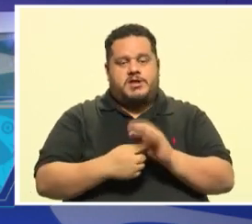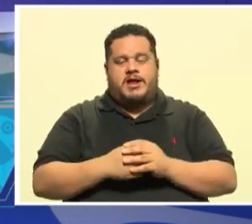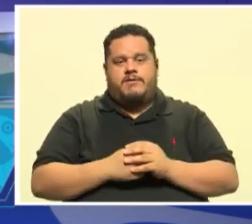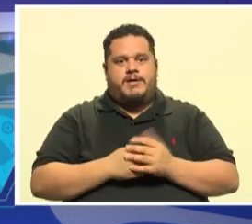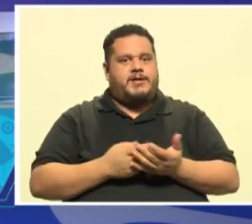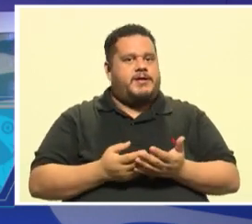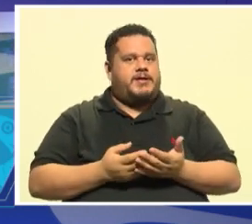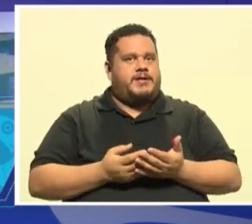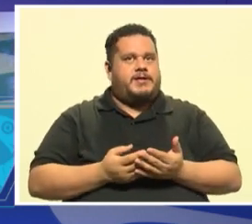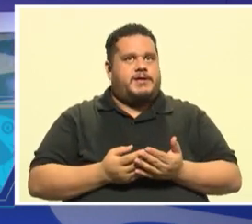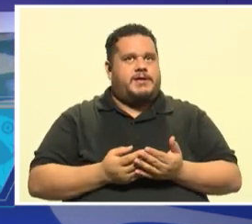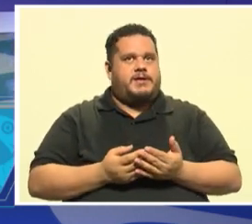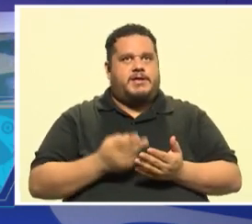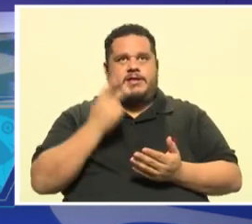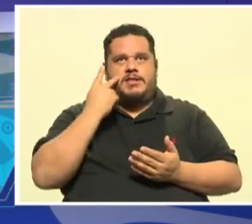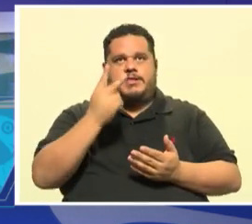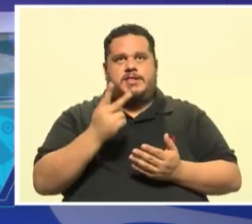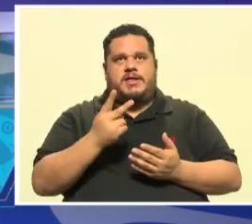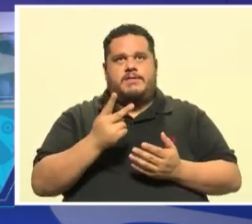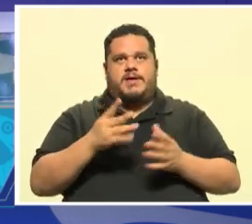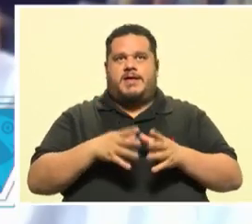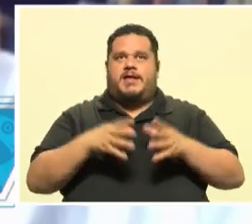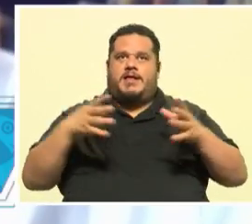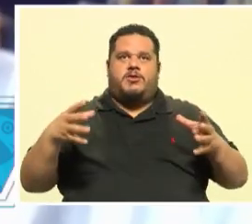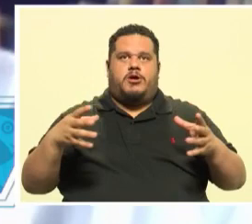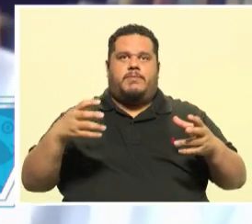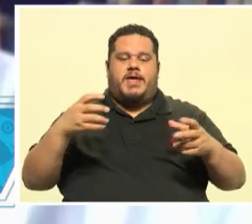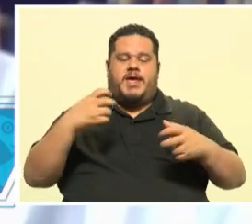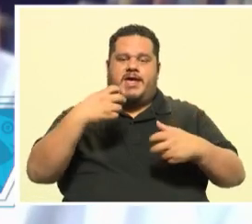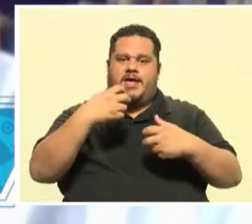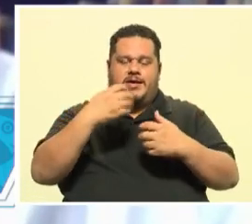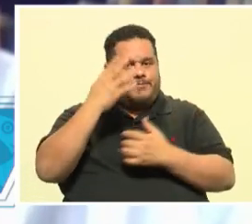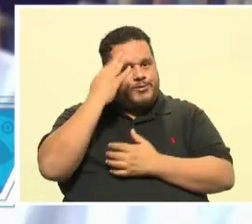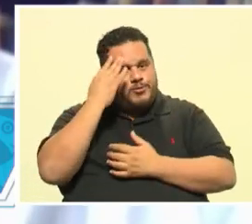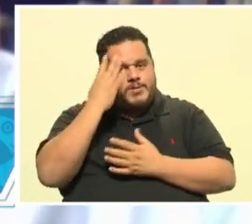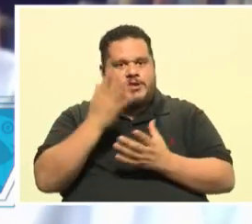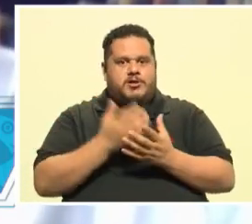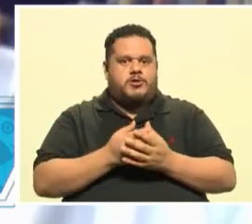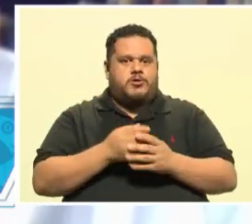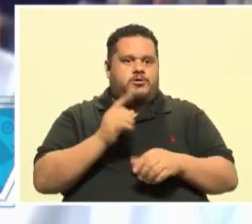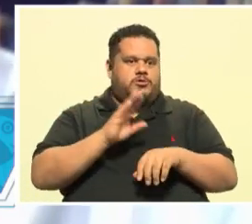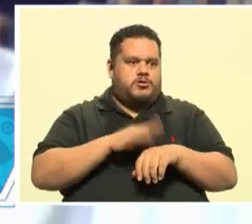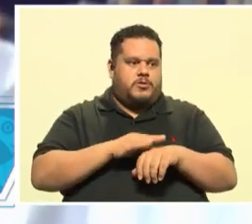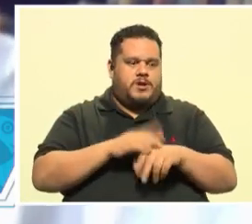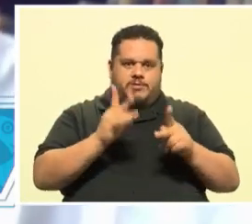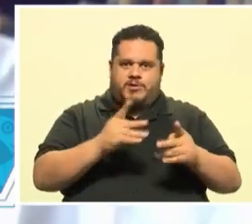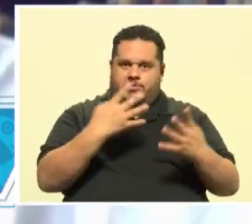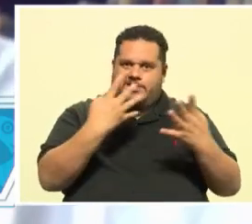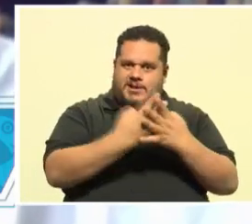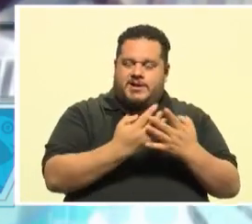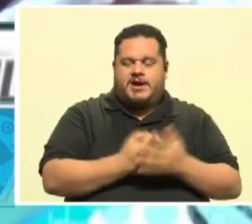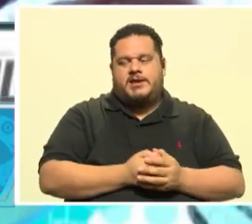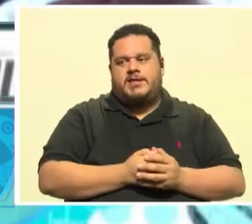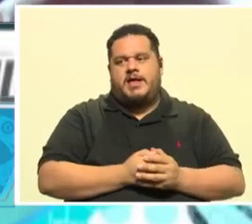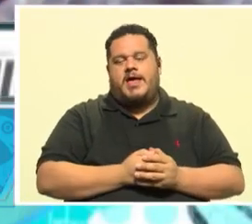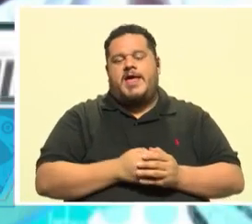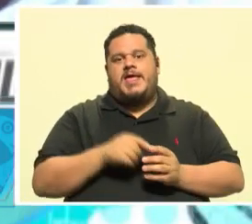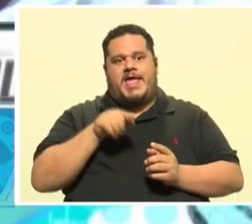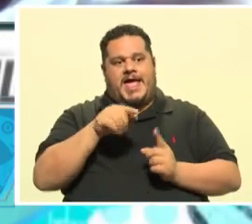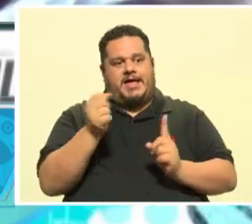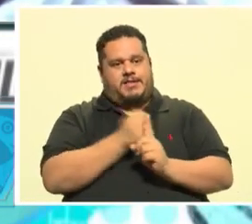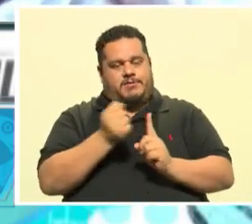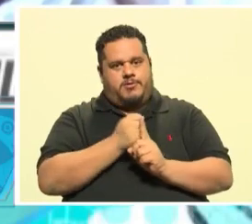que potenció la campaña de una persona que a la distancia parecía imposible que llegara a ser presidente.